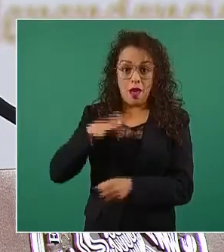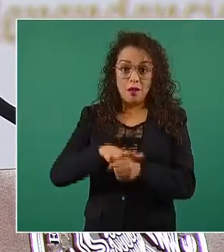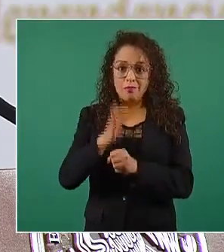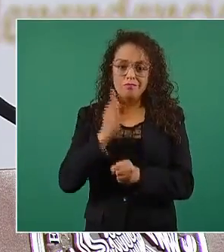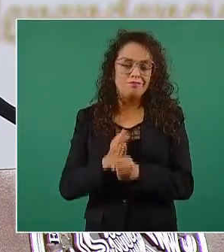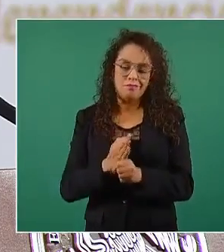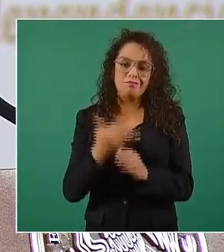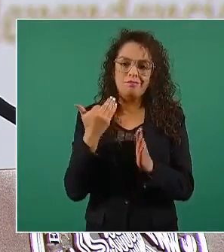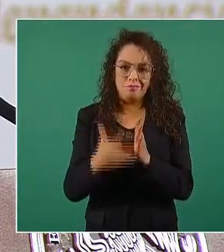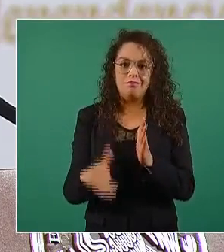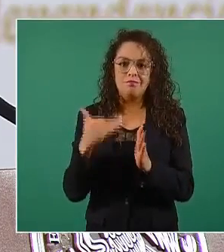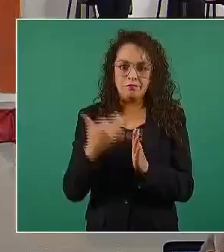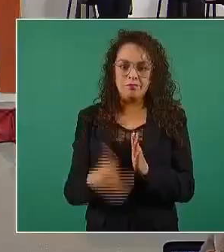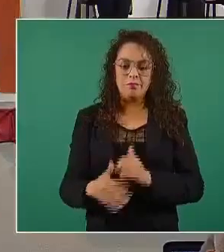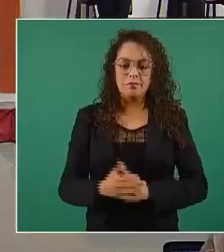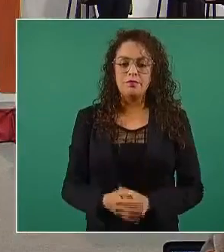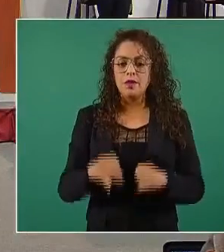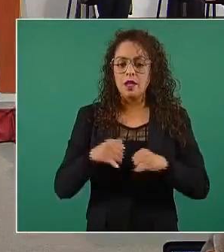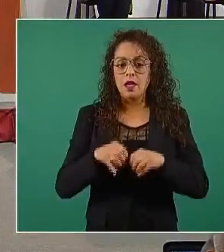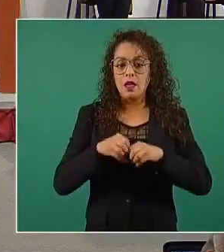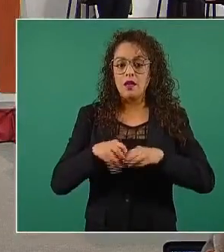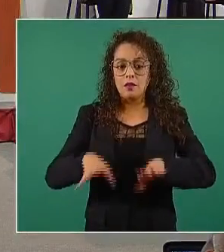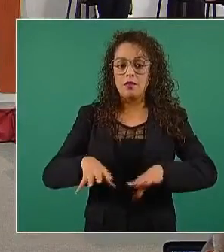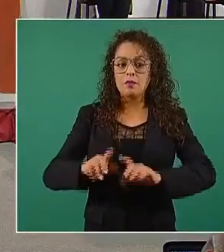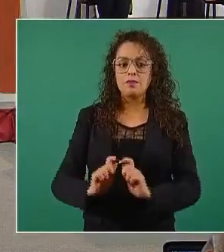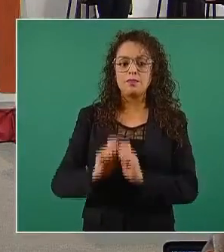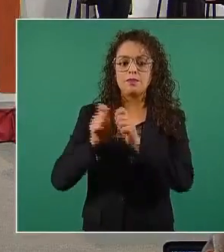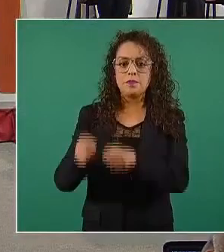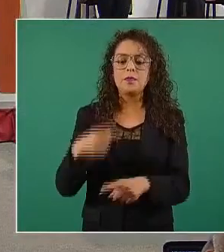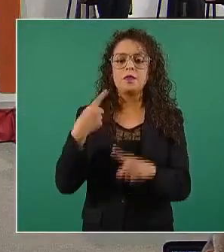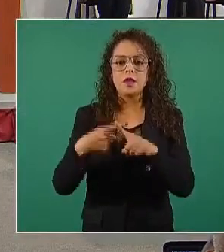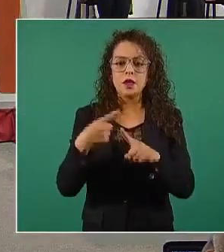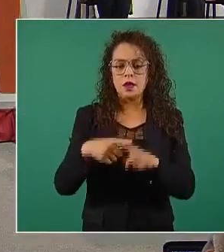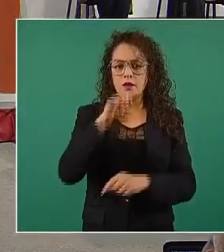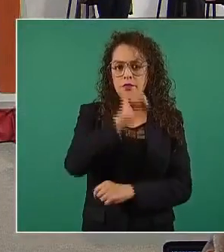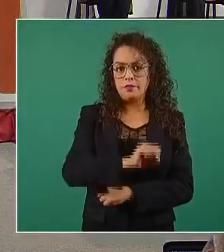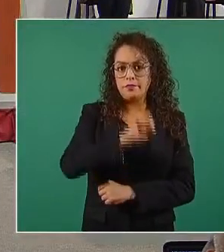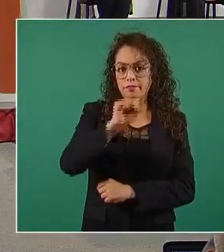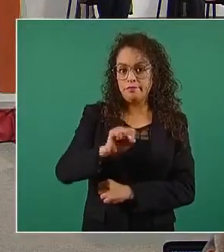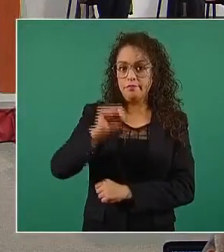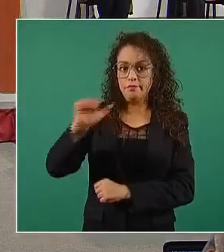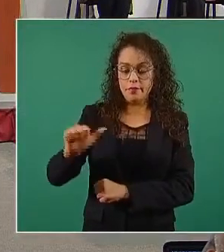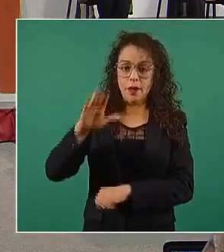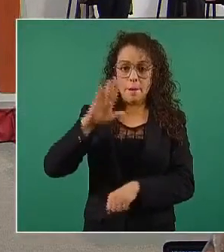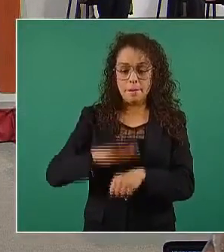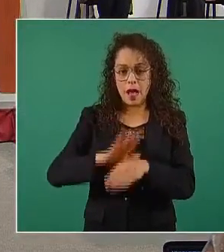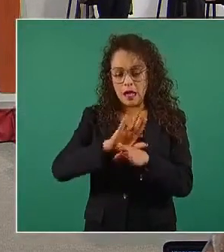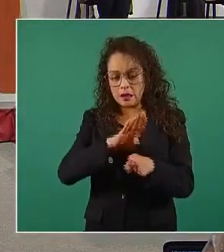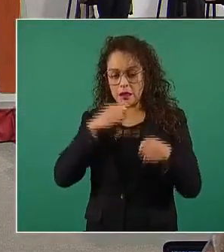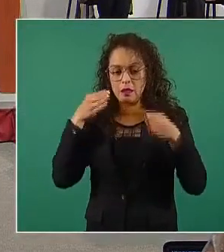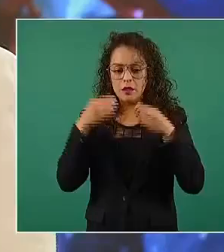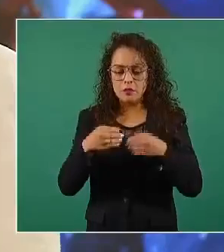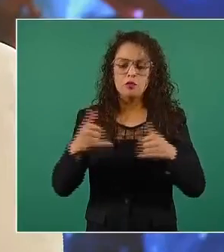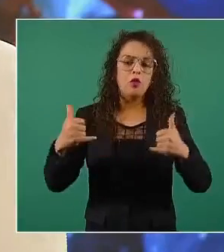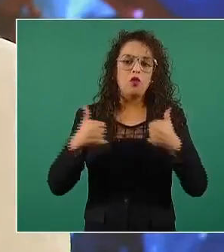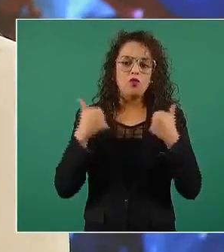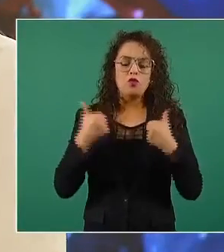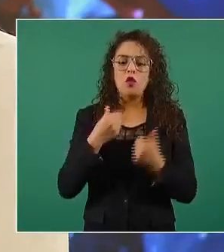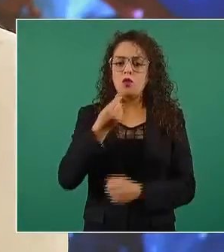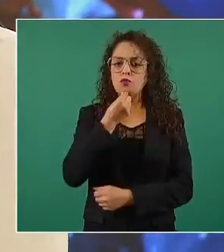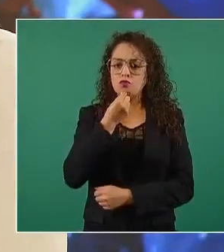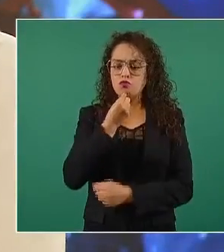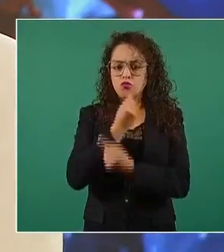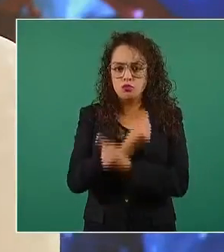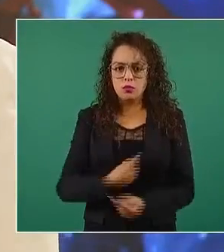la información que nos brinda la Secretaría de Salud, específicamente para los niños y los jóvenes de 0 a 19